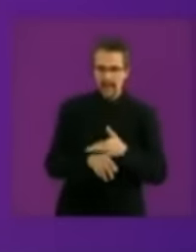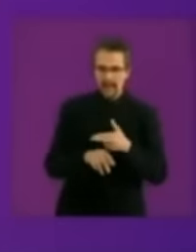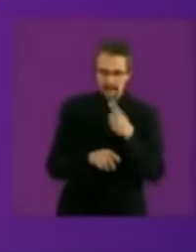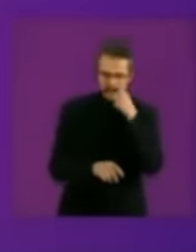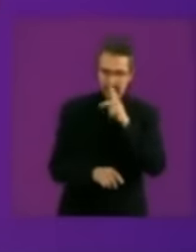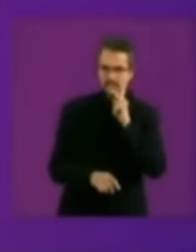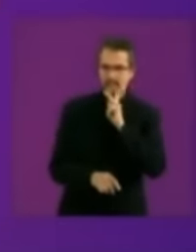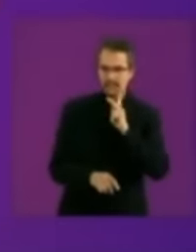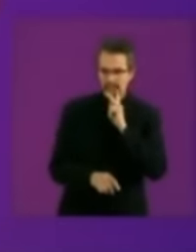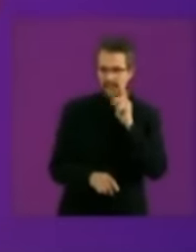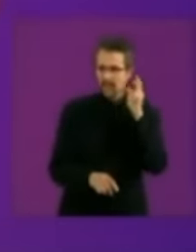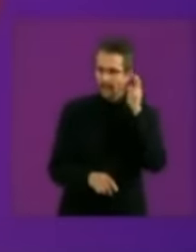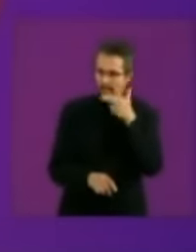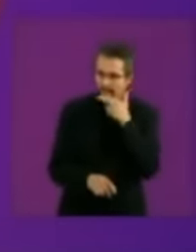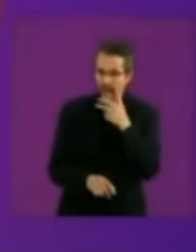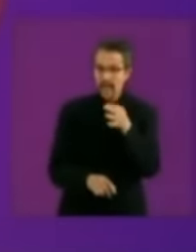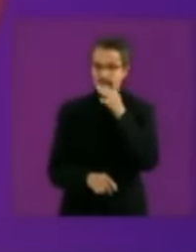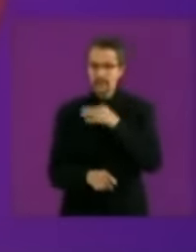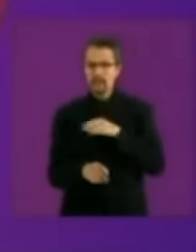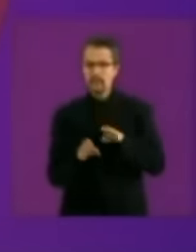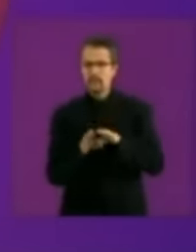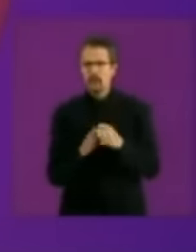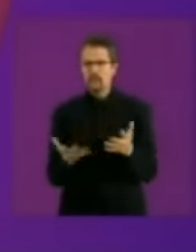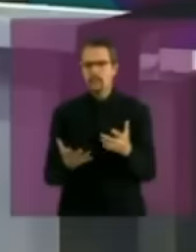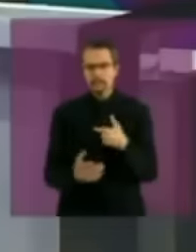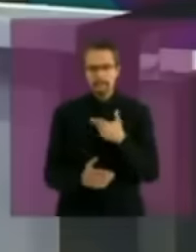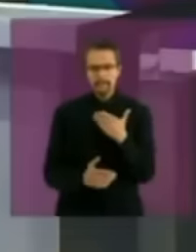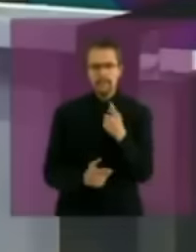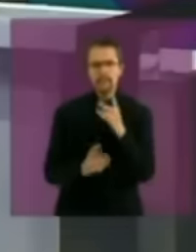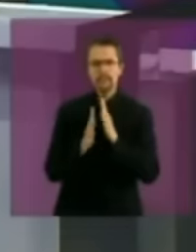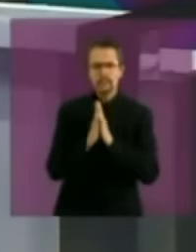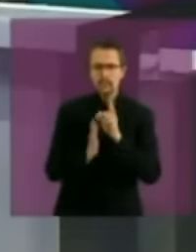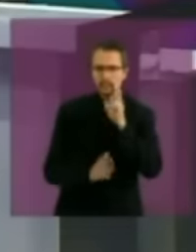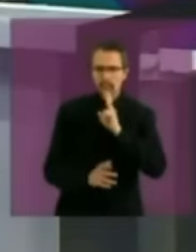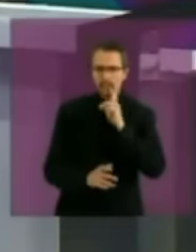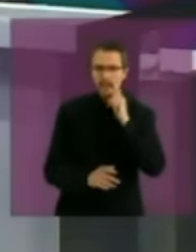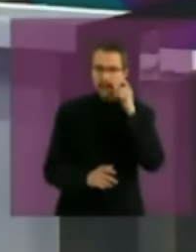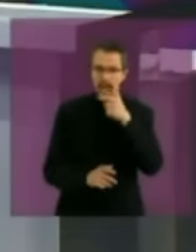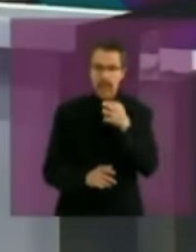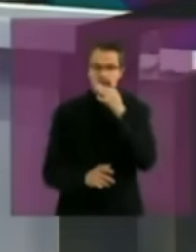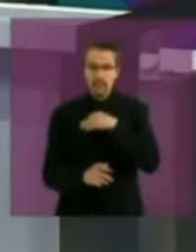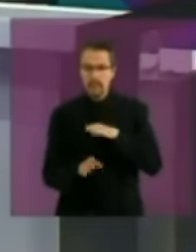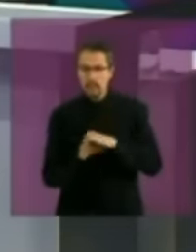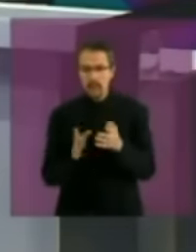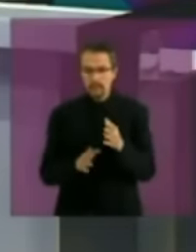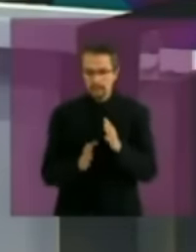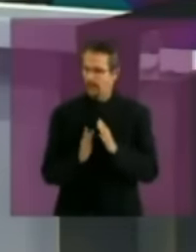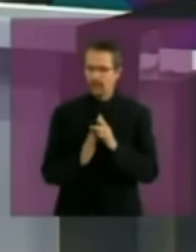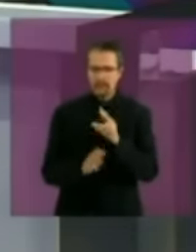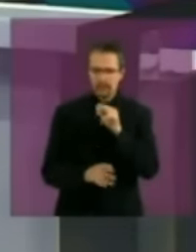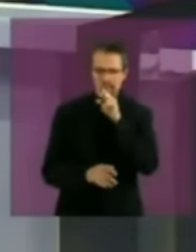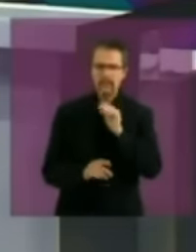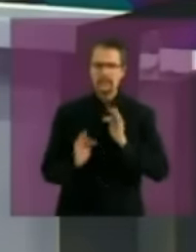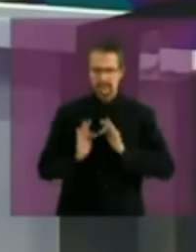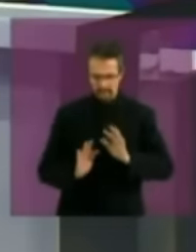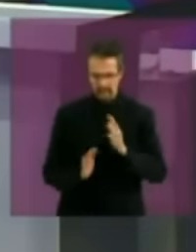técnico. Y no sé, hay cuestionamientos también contra los moderadores,